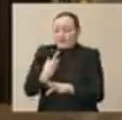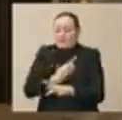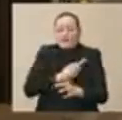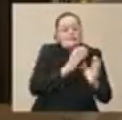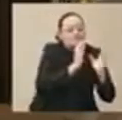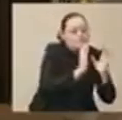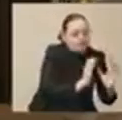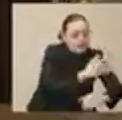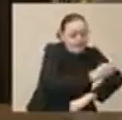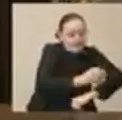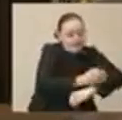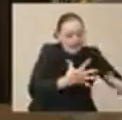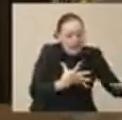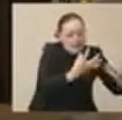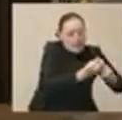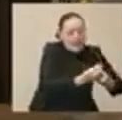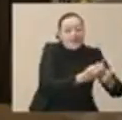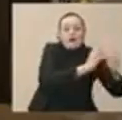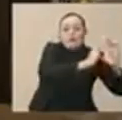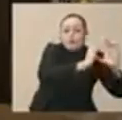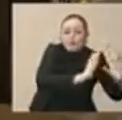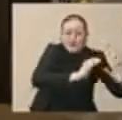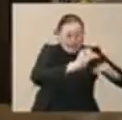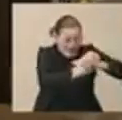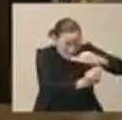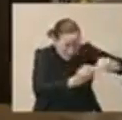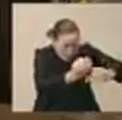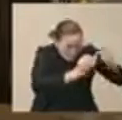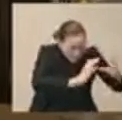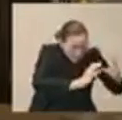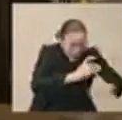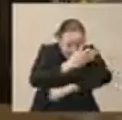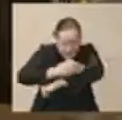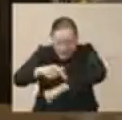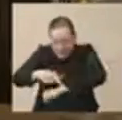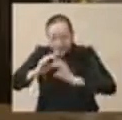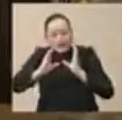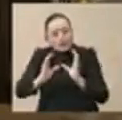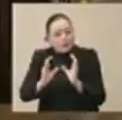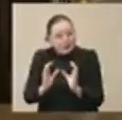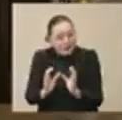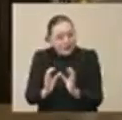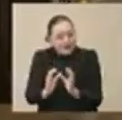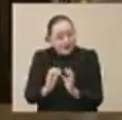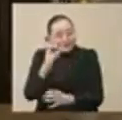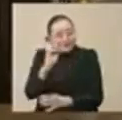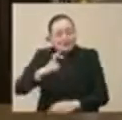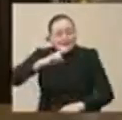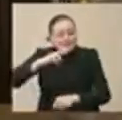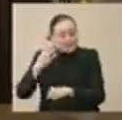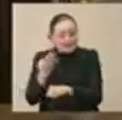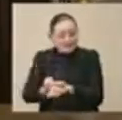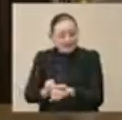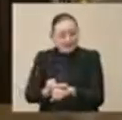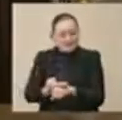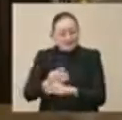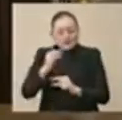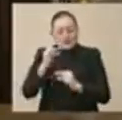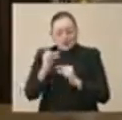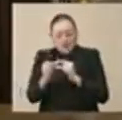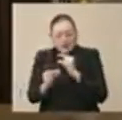no hay manera de cuidarnos si no lo hacemos juntos entre todas y entre todos